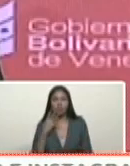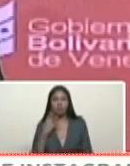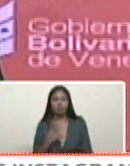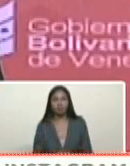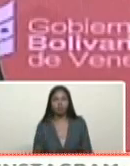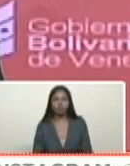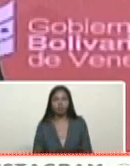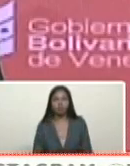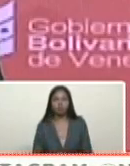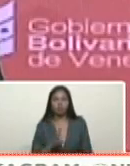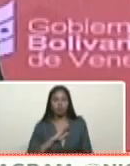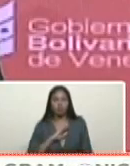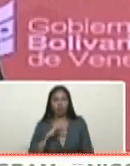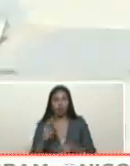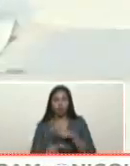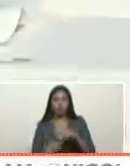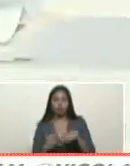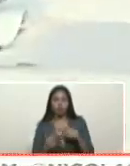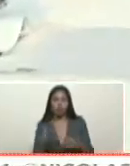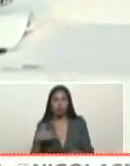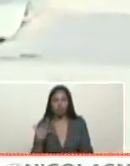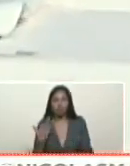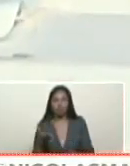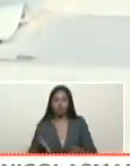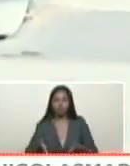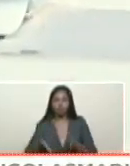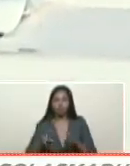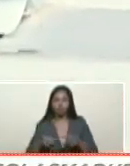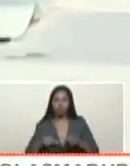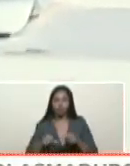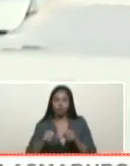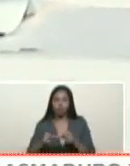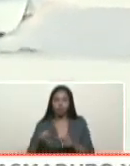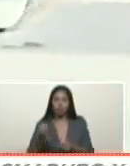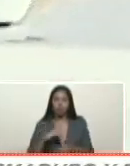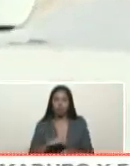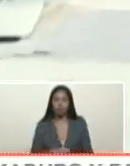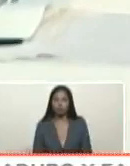y revolucionario puede avanzarse.